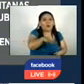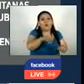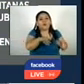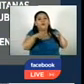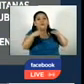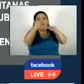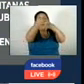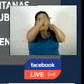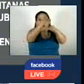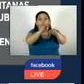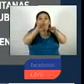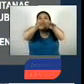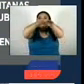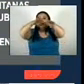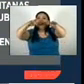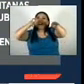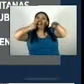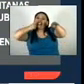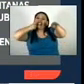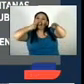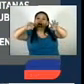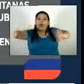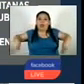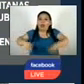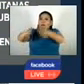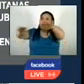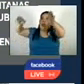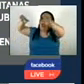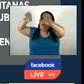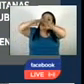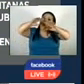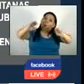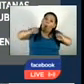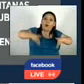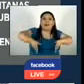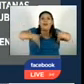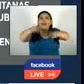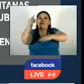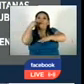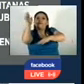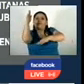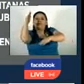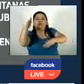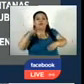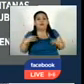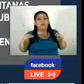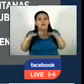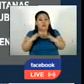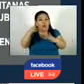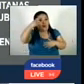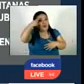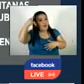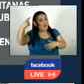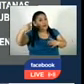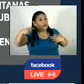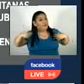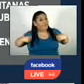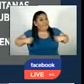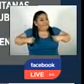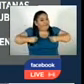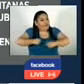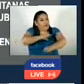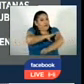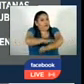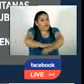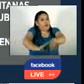ventanas, láminas inestables, árboles y vallas publicitarias. Además, recuerde abrigarse adecuadamente ante